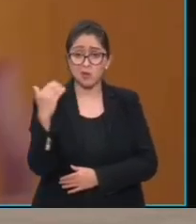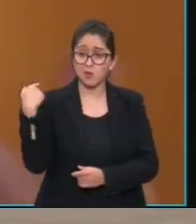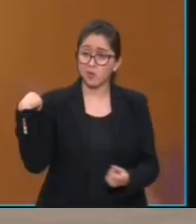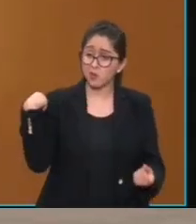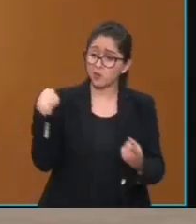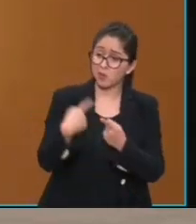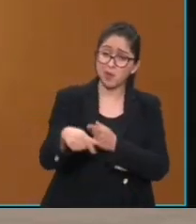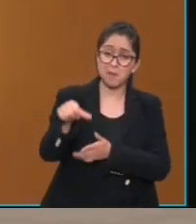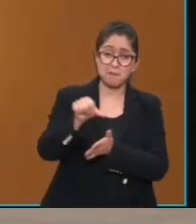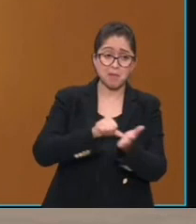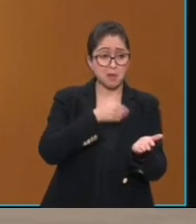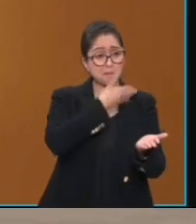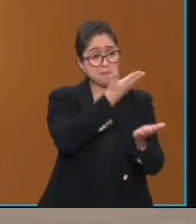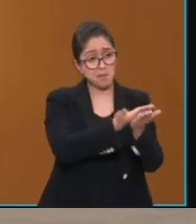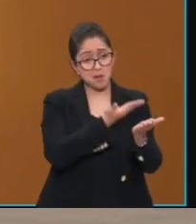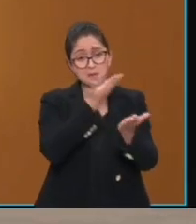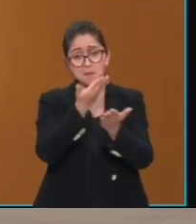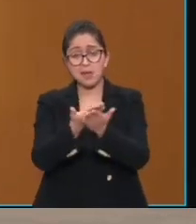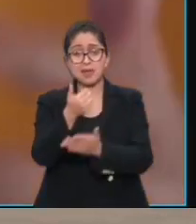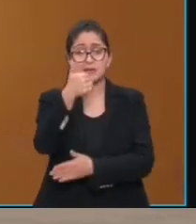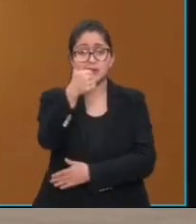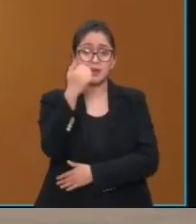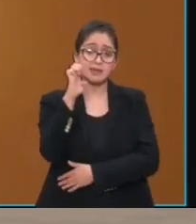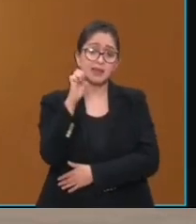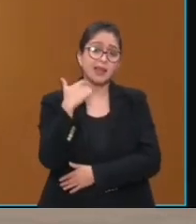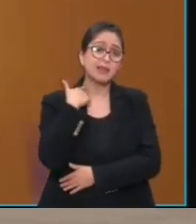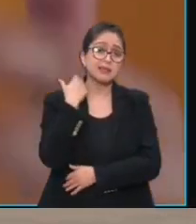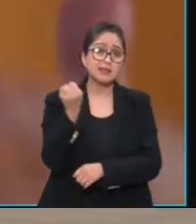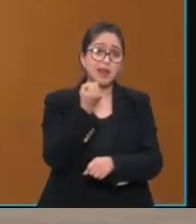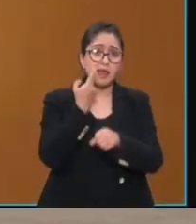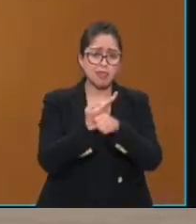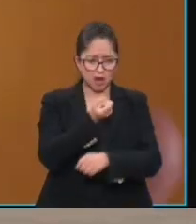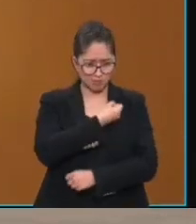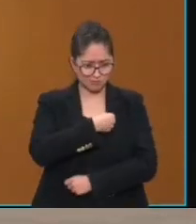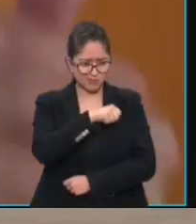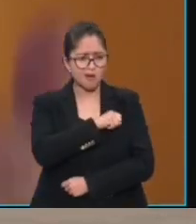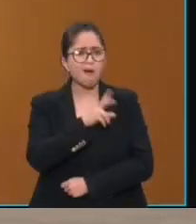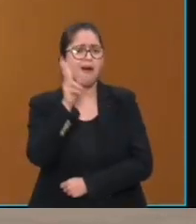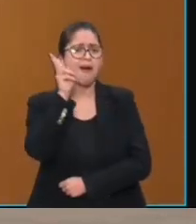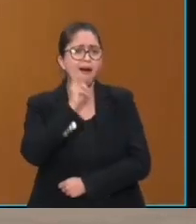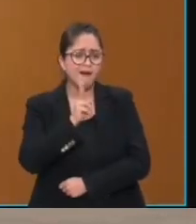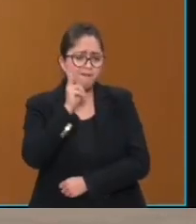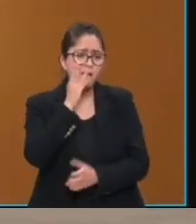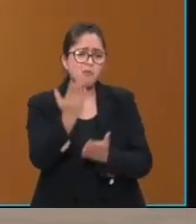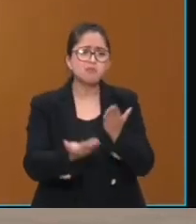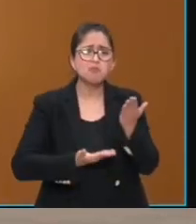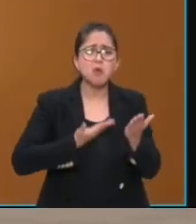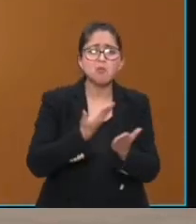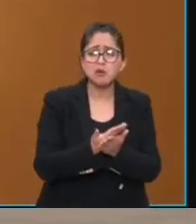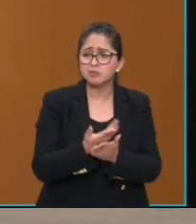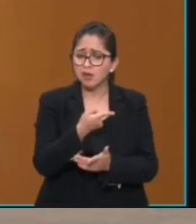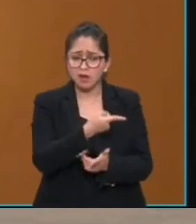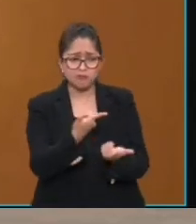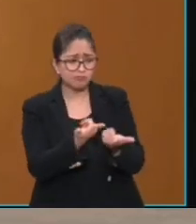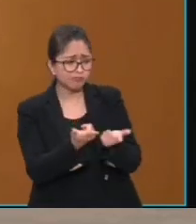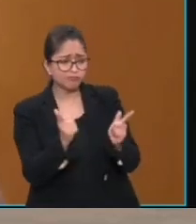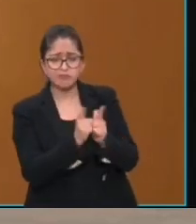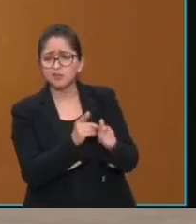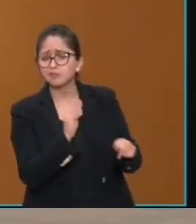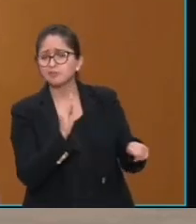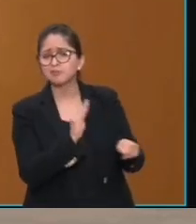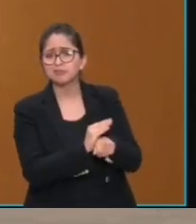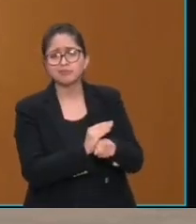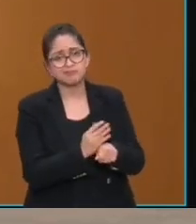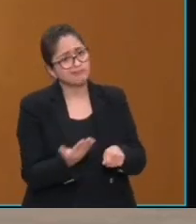propuesto, ha invitado a 6 exsecretarios de salud a hacer propuestas y ha sido ignorado. Por tanto,